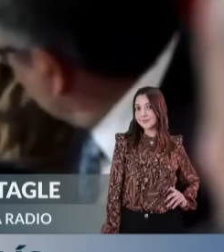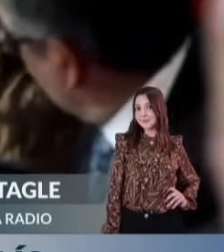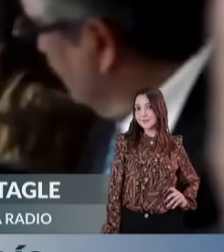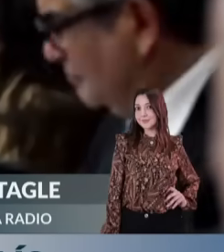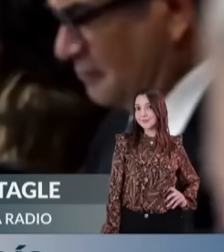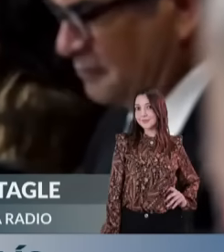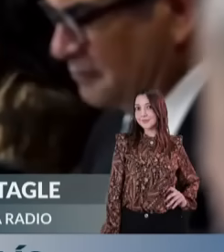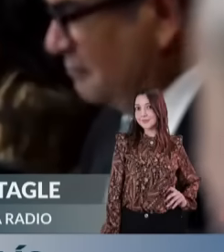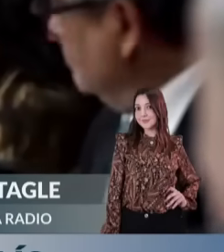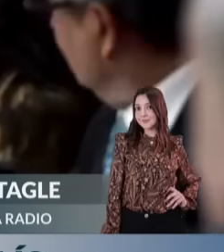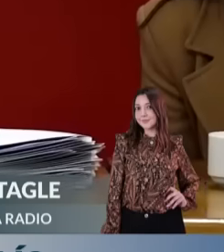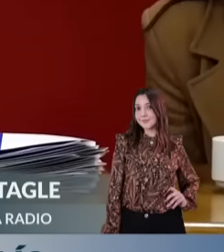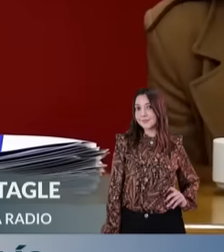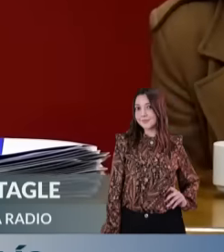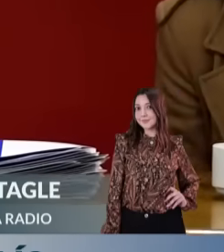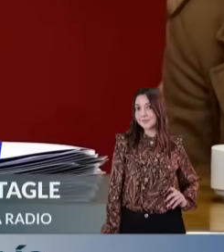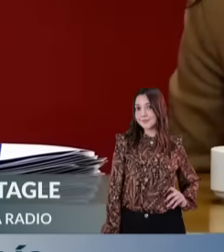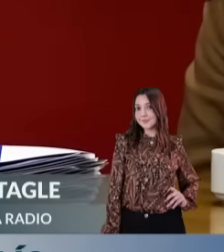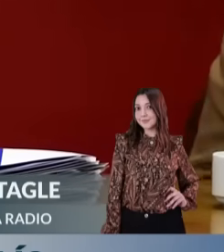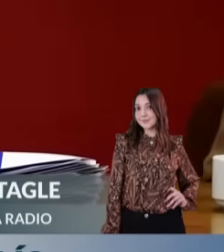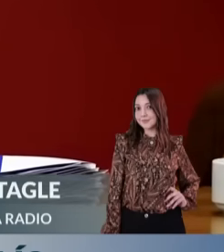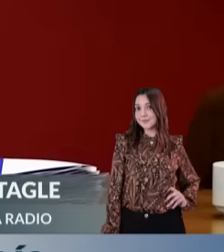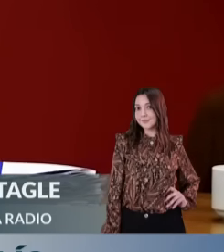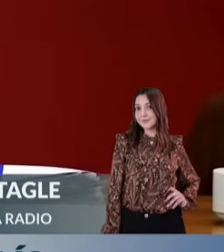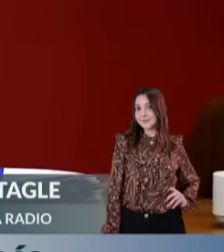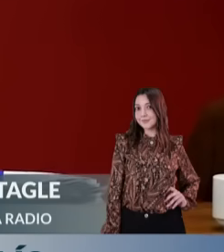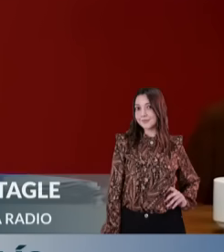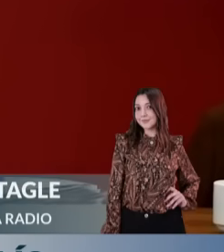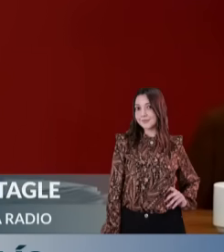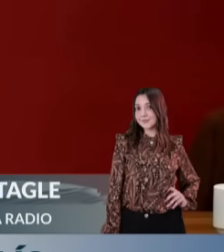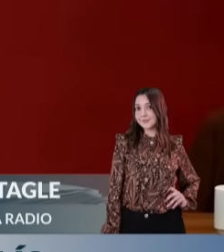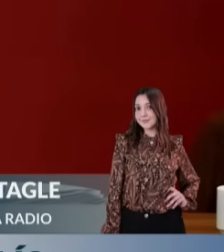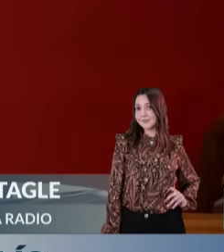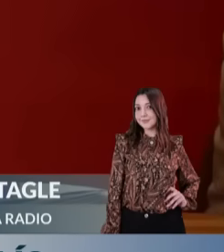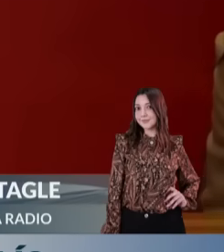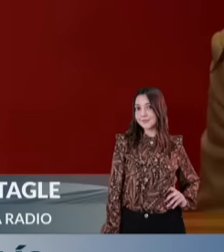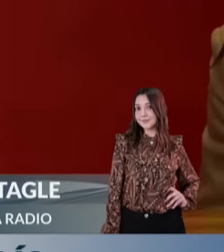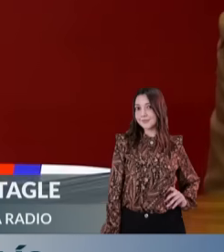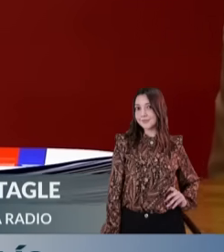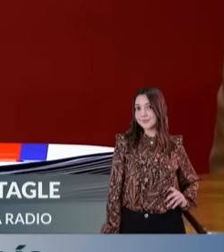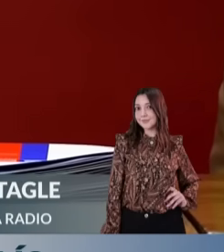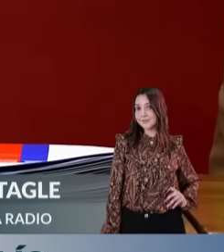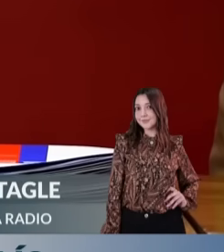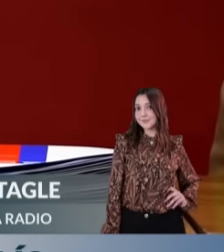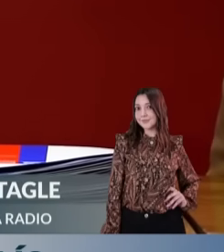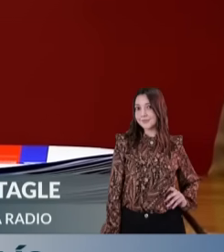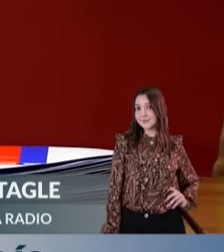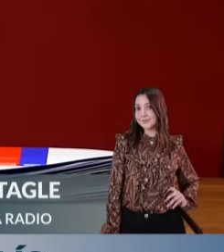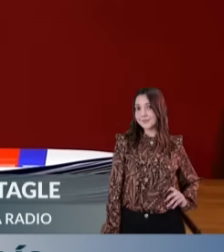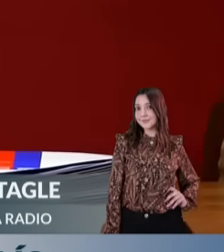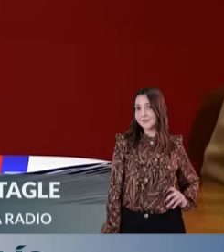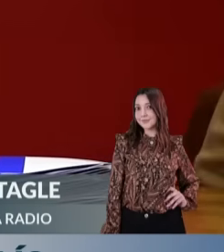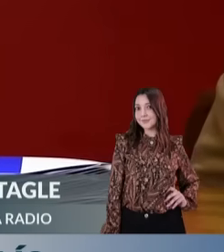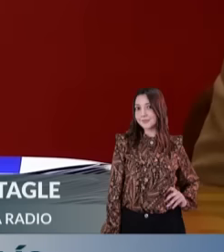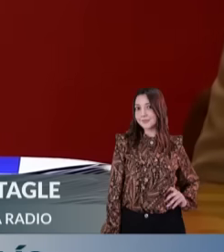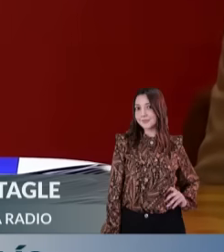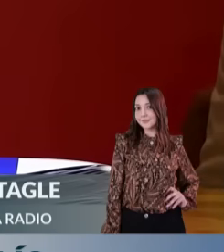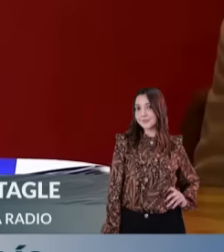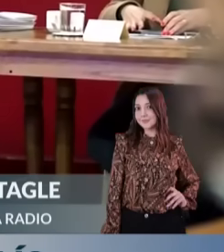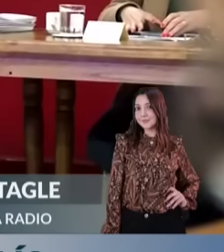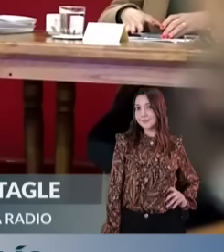y tienen que salir del desfonde que se está viviendo al interior del Palacio de la Moneda. Para el diputado UDI, Jorge Alessandri,